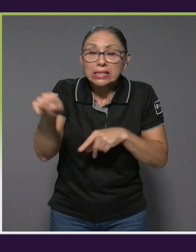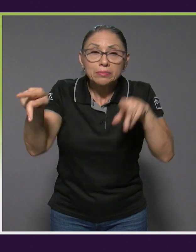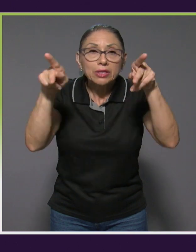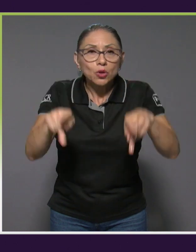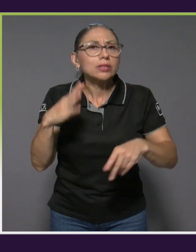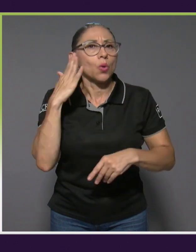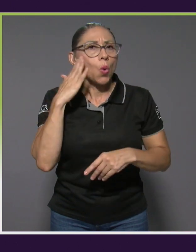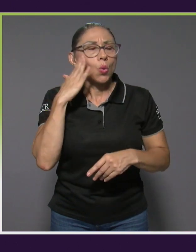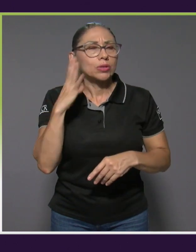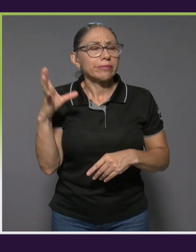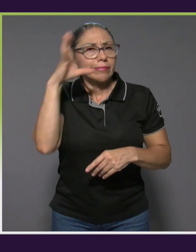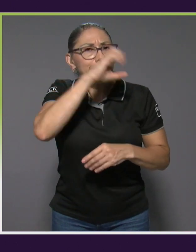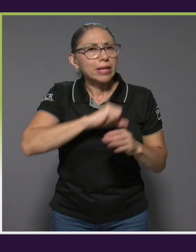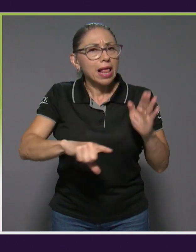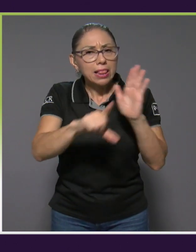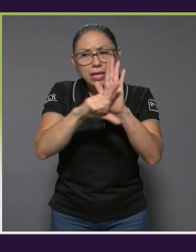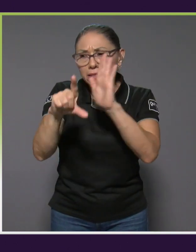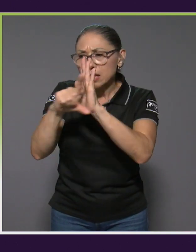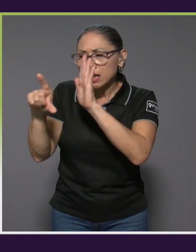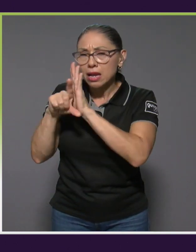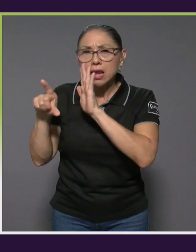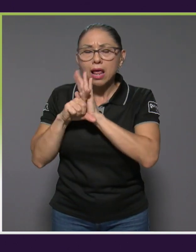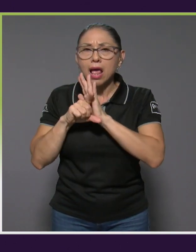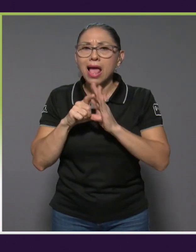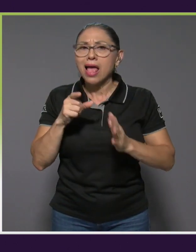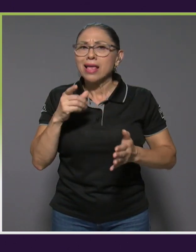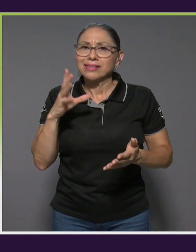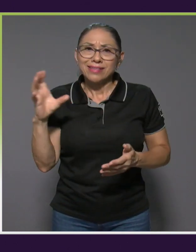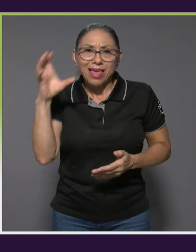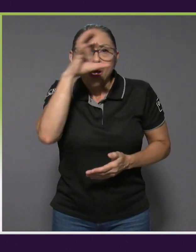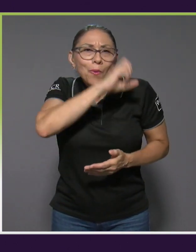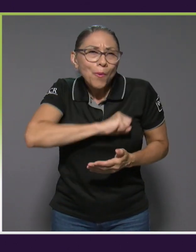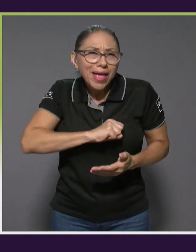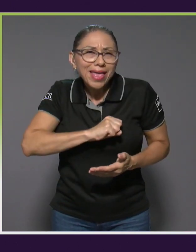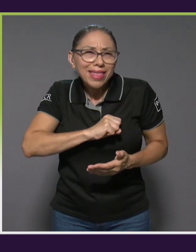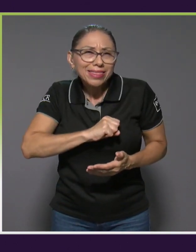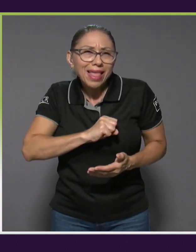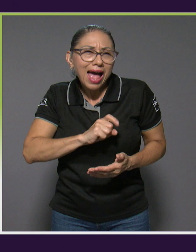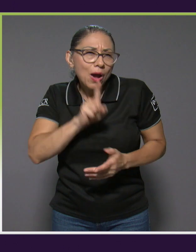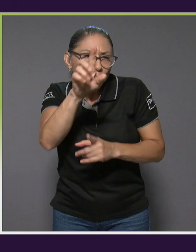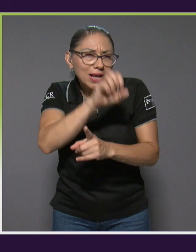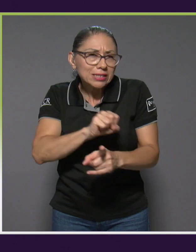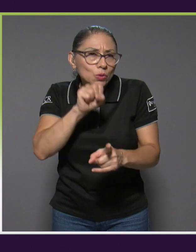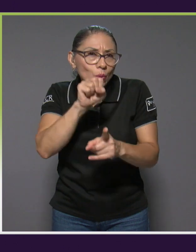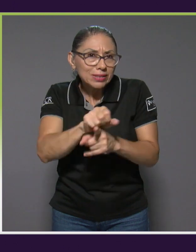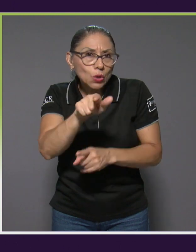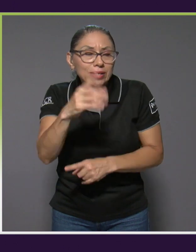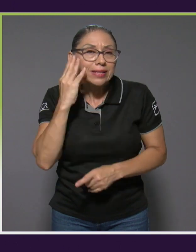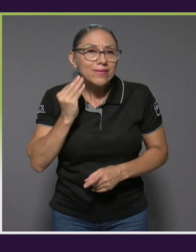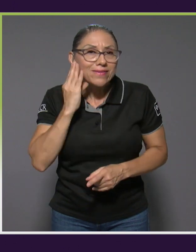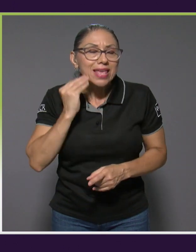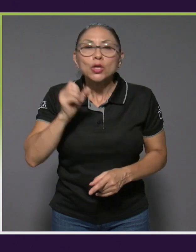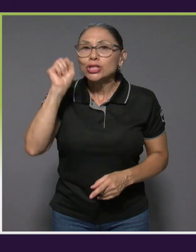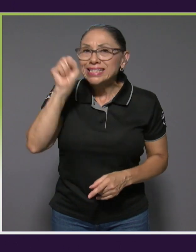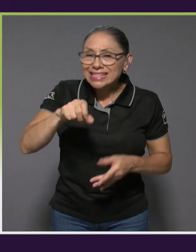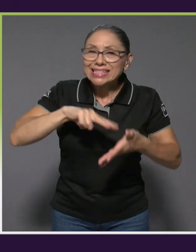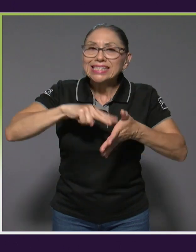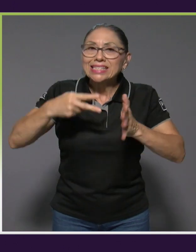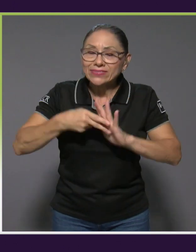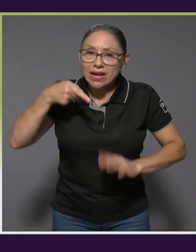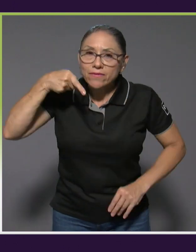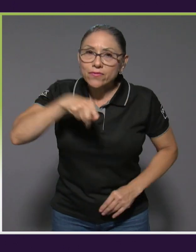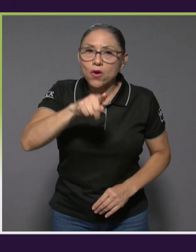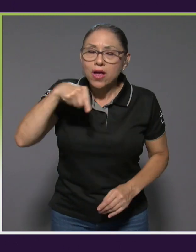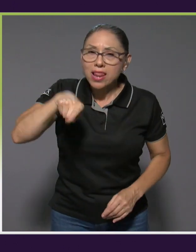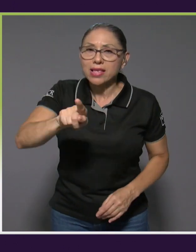da cuenta, ¿verdad?, de que tal vez una situación que está viviendo sí se trata de un caso de violencia. Algo que, por